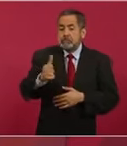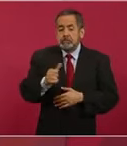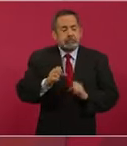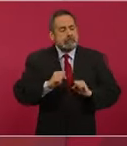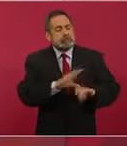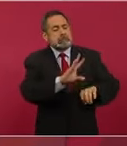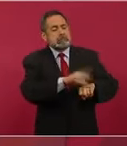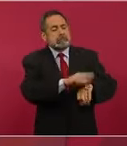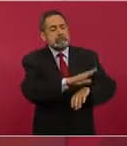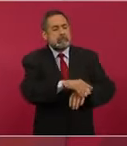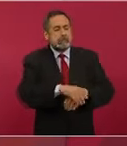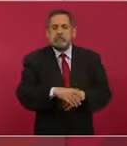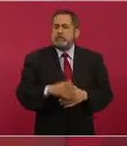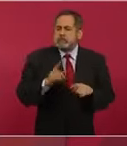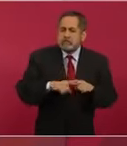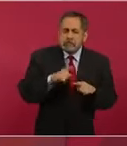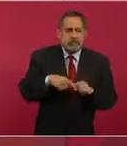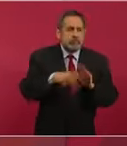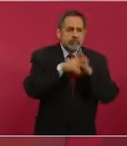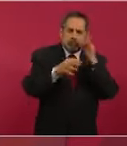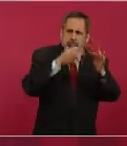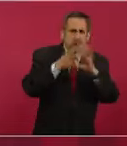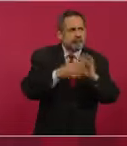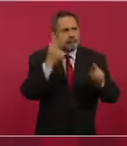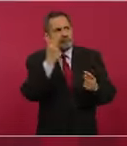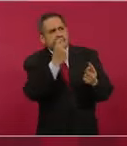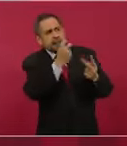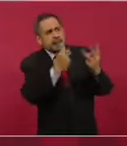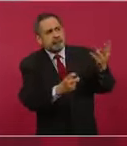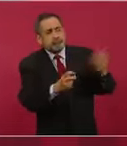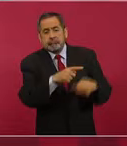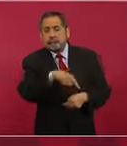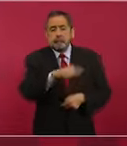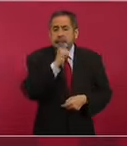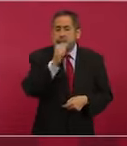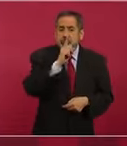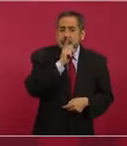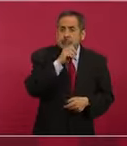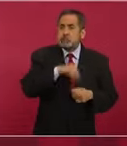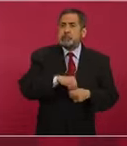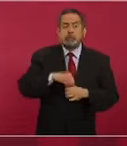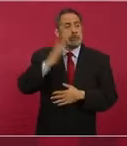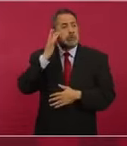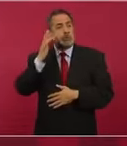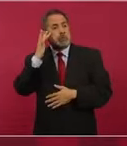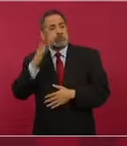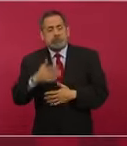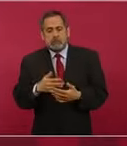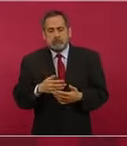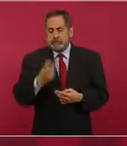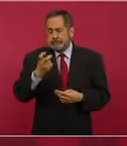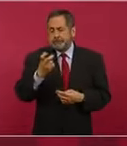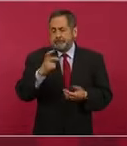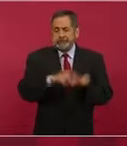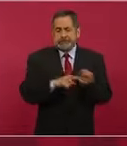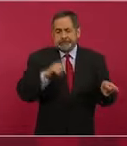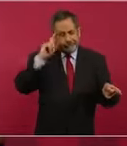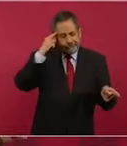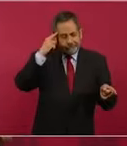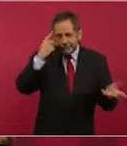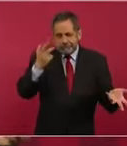No se habla de eso. Entonces, ese es un enojo que tiene. Y el otro enojo